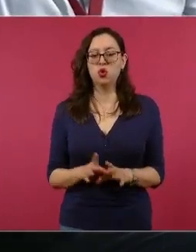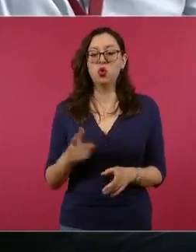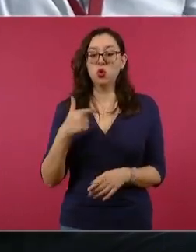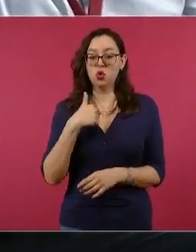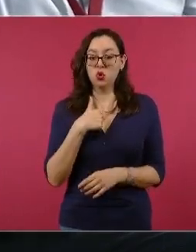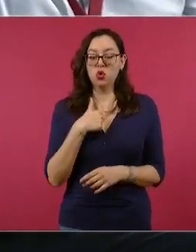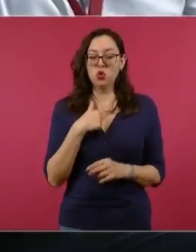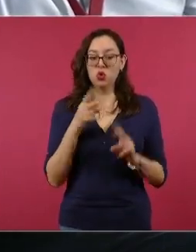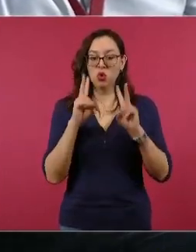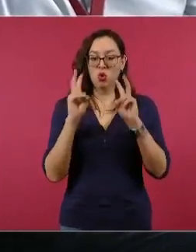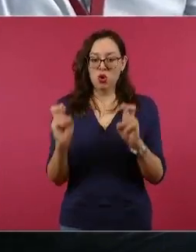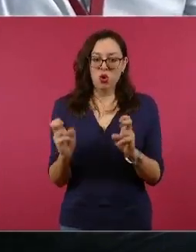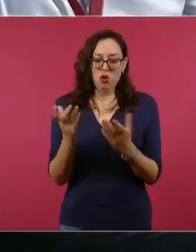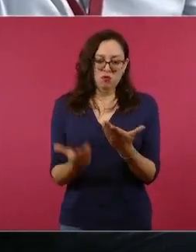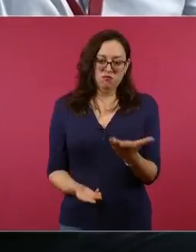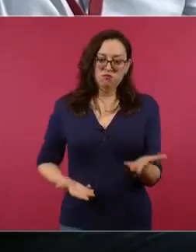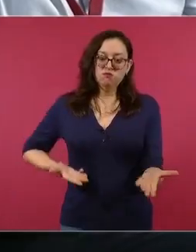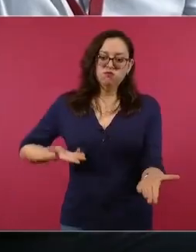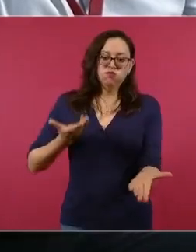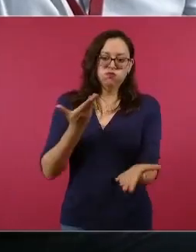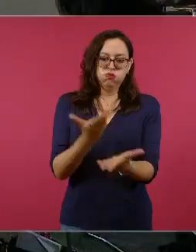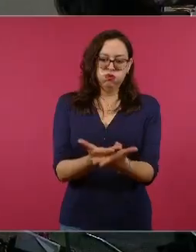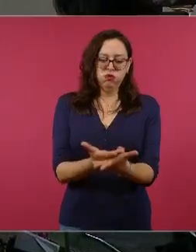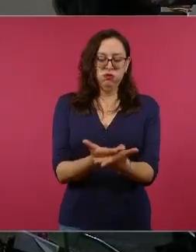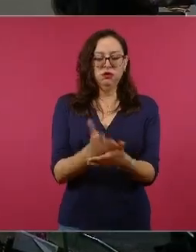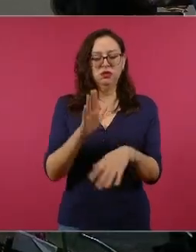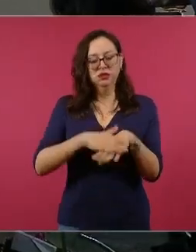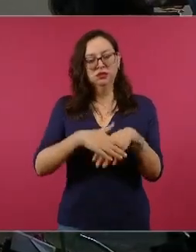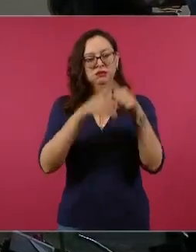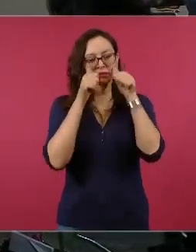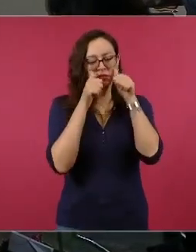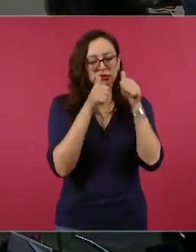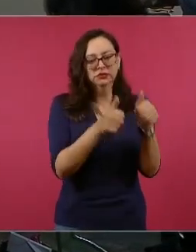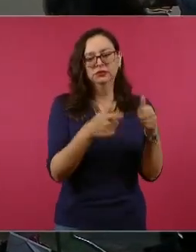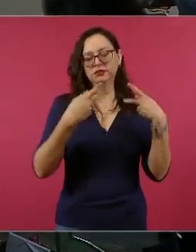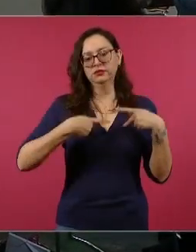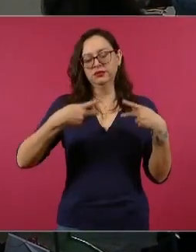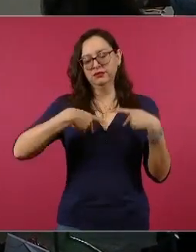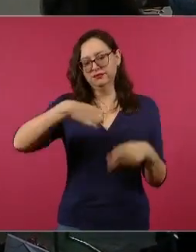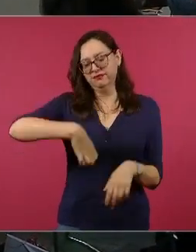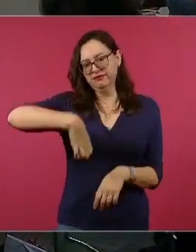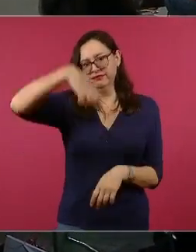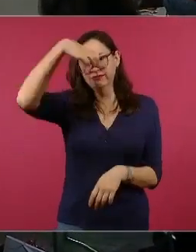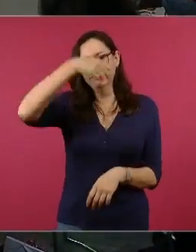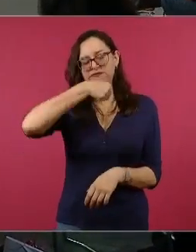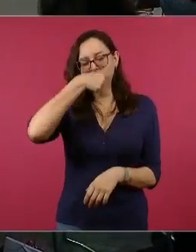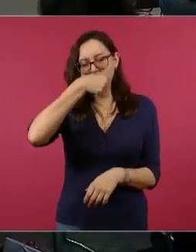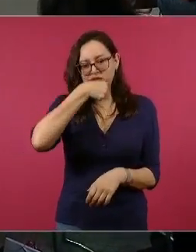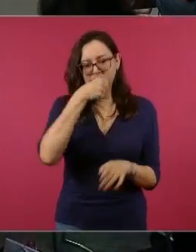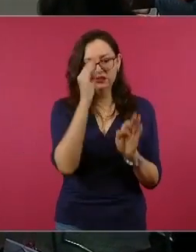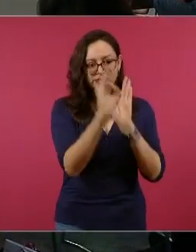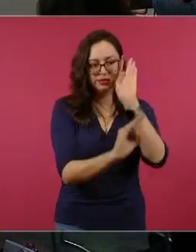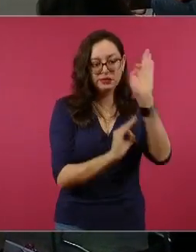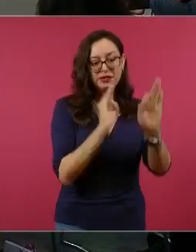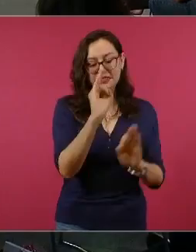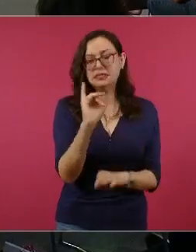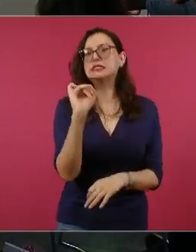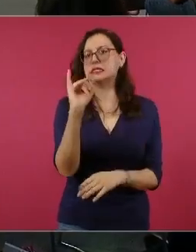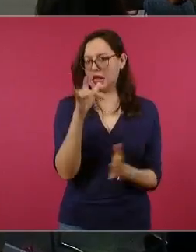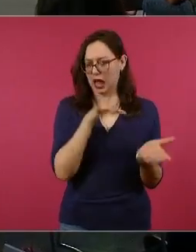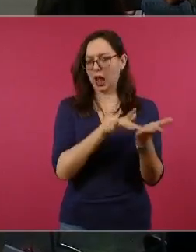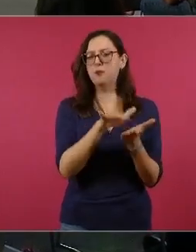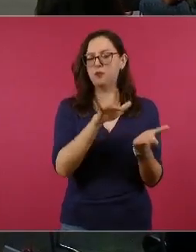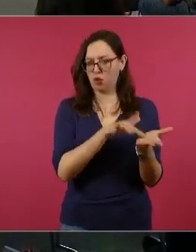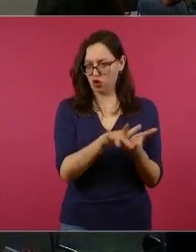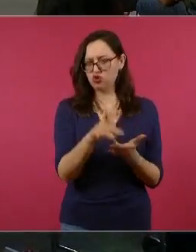este tema puesto sobre la mesa. Hay que poner más atención para las personas de la tercera edad. Sabemos que lo ha hecho con estos apoyos y